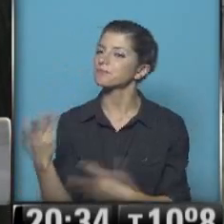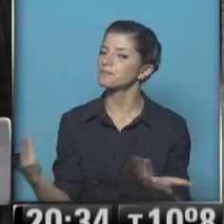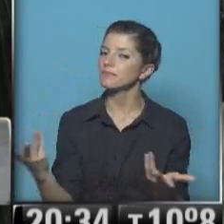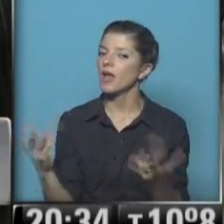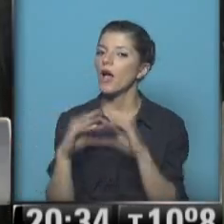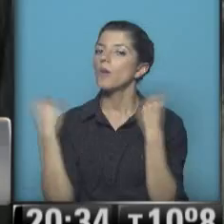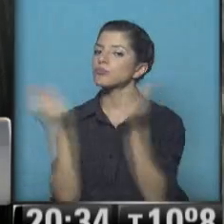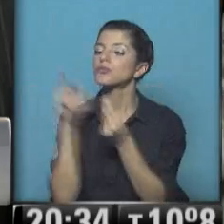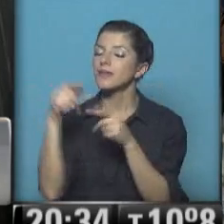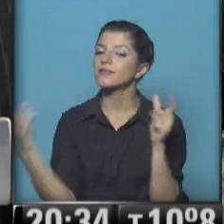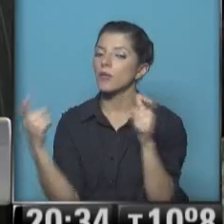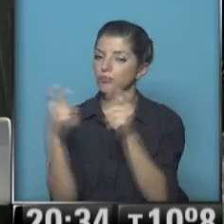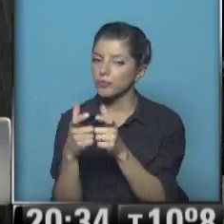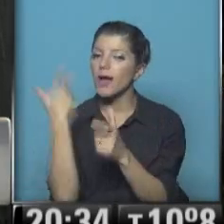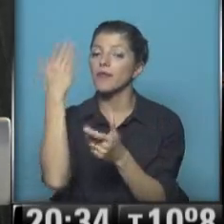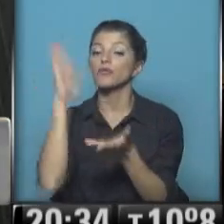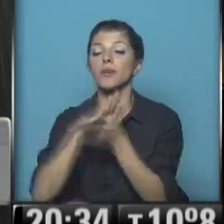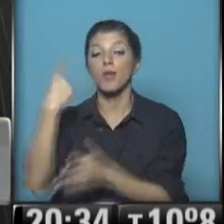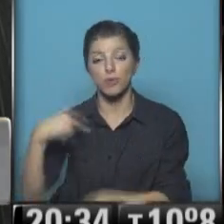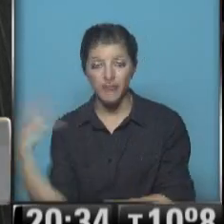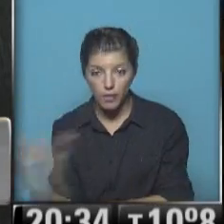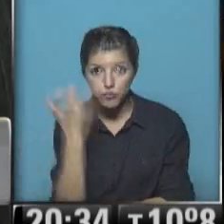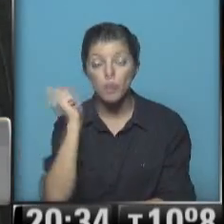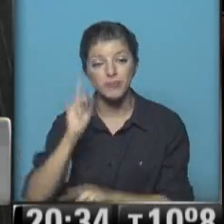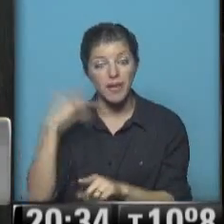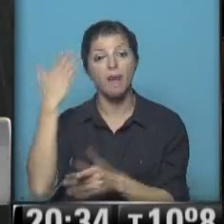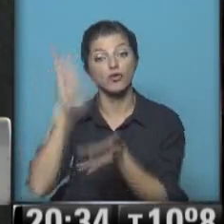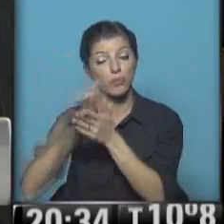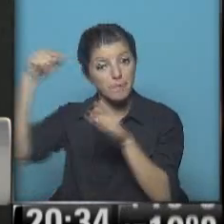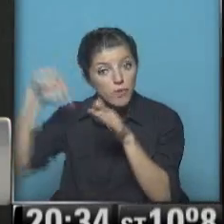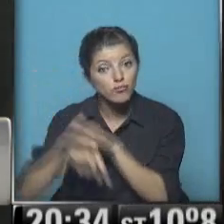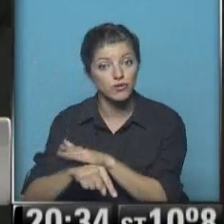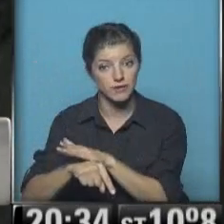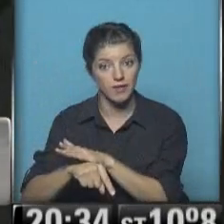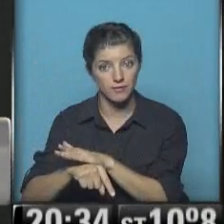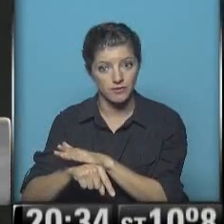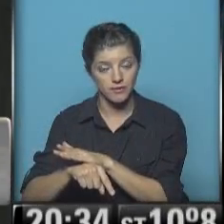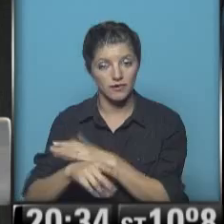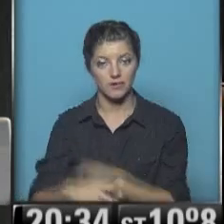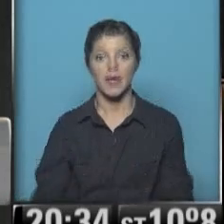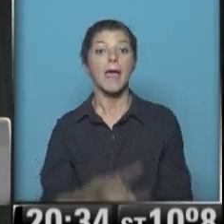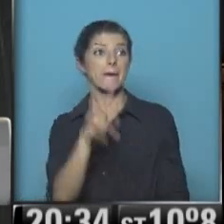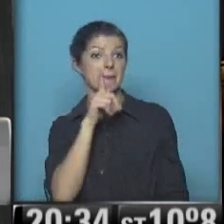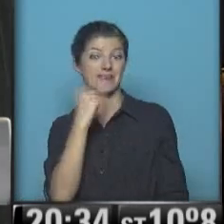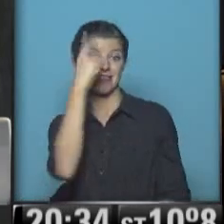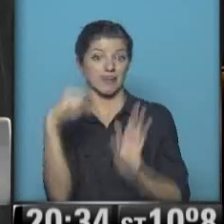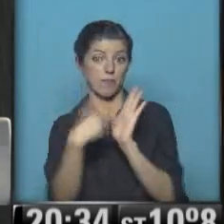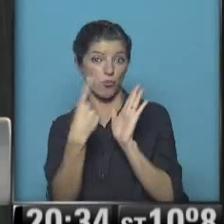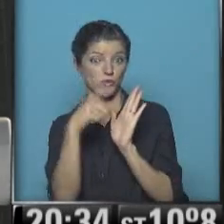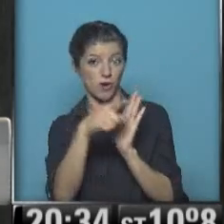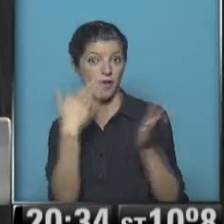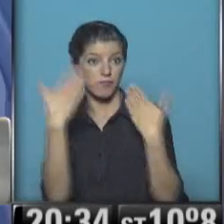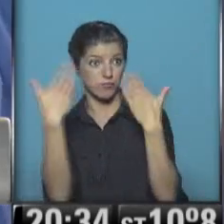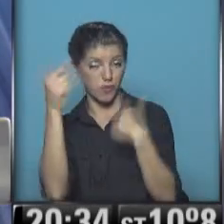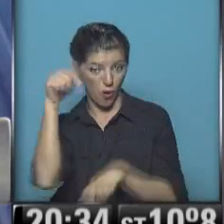encuentro en donde se resaltaron los logros, pero también se habló de profundización. Ah, me parece que el punto de partida lo que está discutiéndose